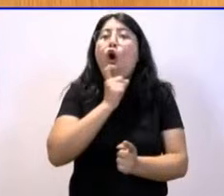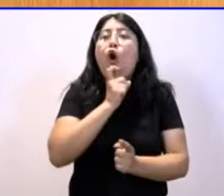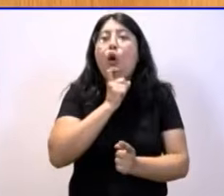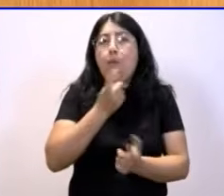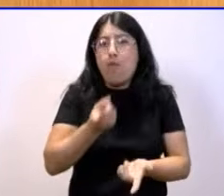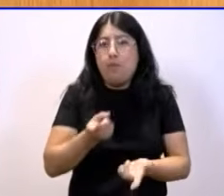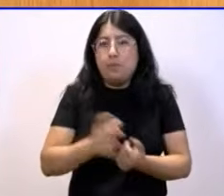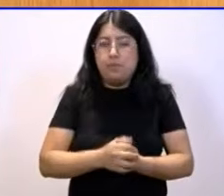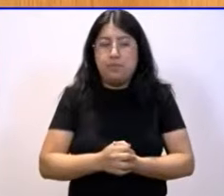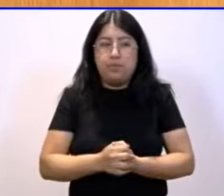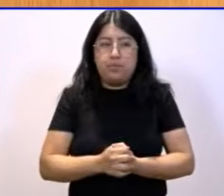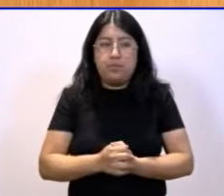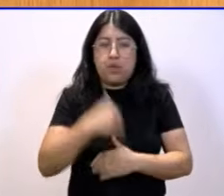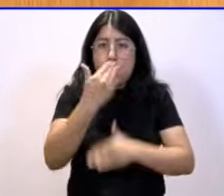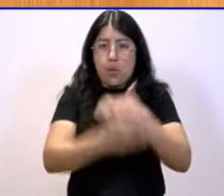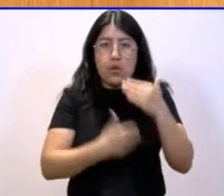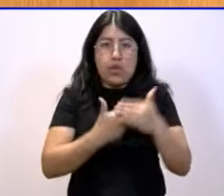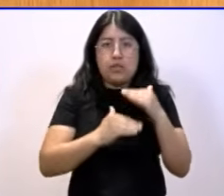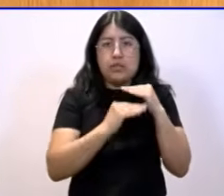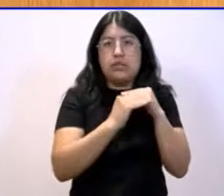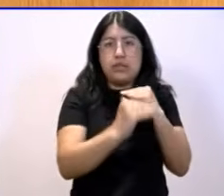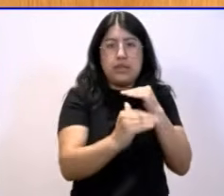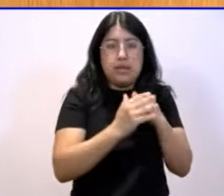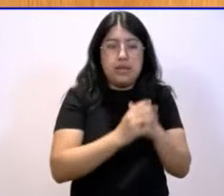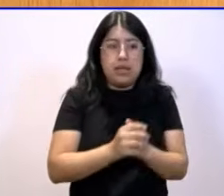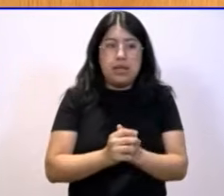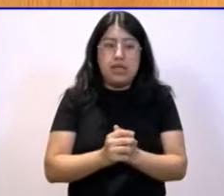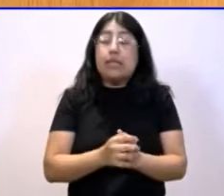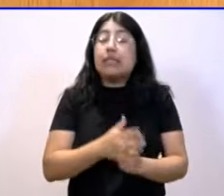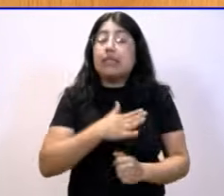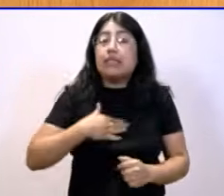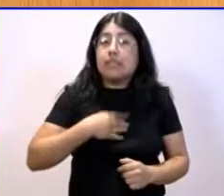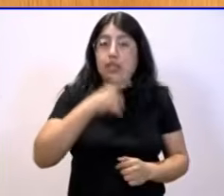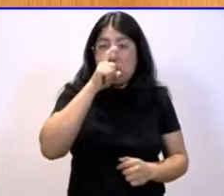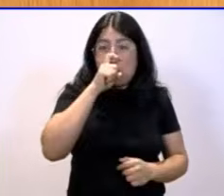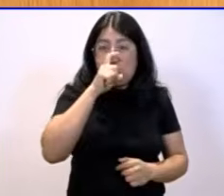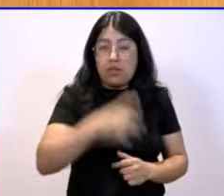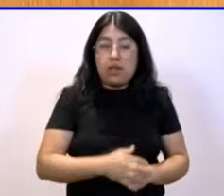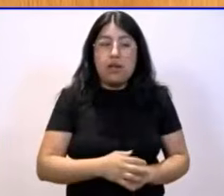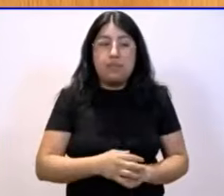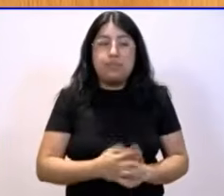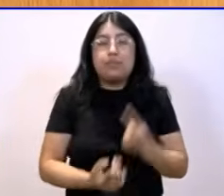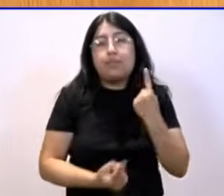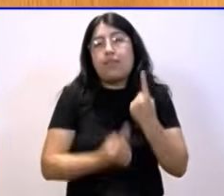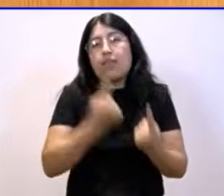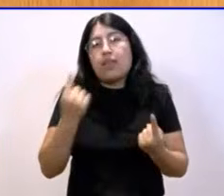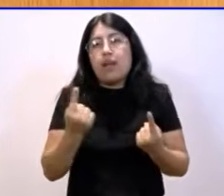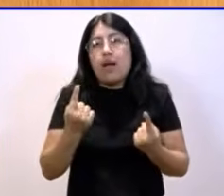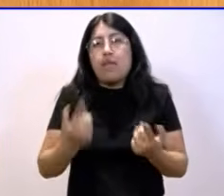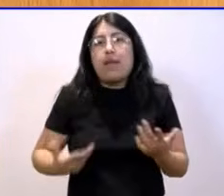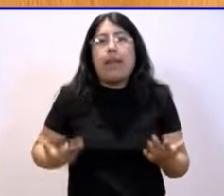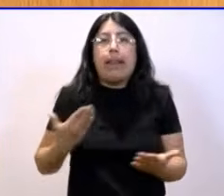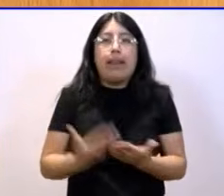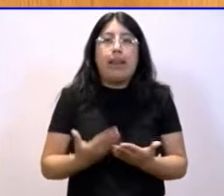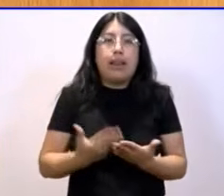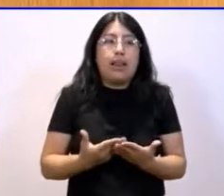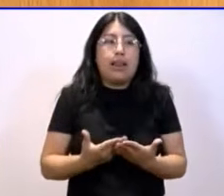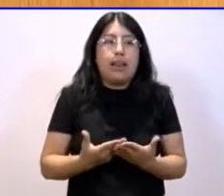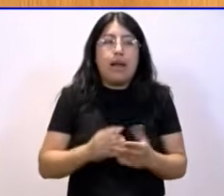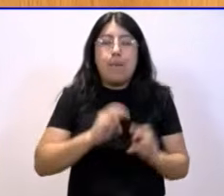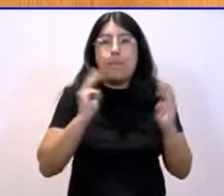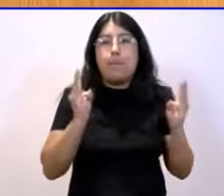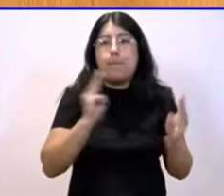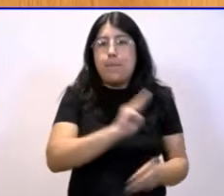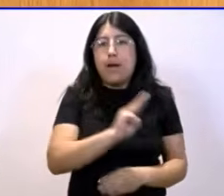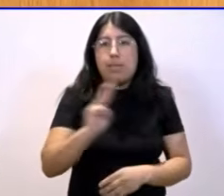temporalidad? Con los procesos de estabilización. Yo le quiero recordar, y mire, en ocasiones a veces le reprochamos desde la bancada del Partido